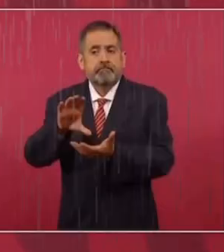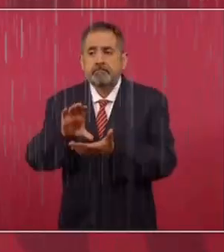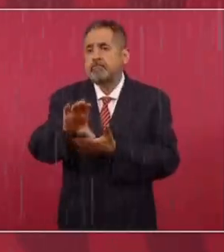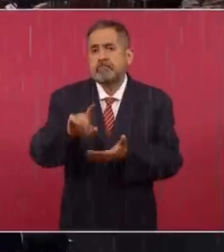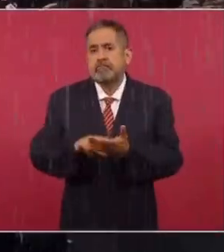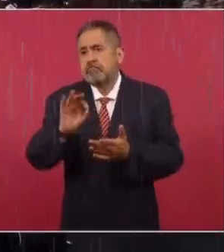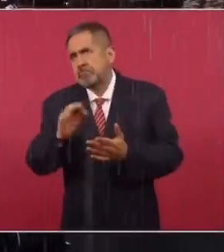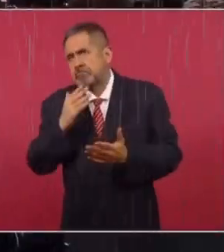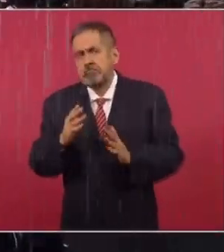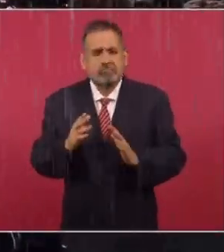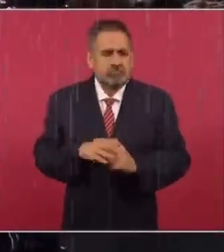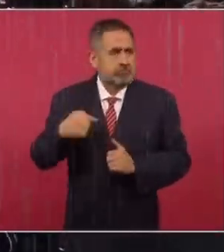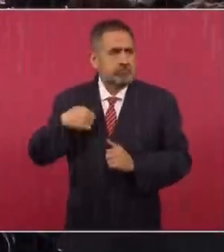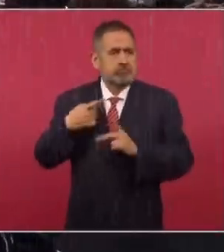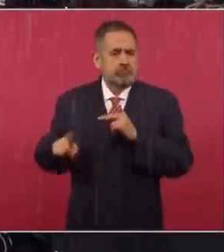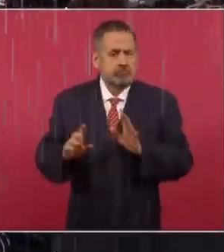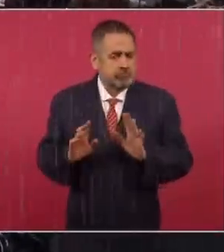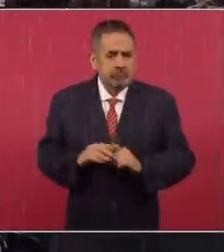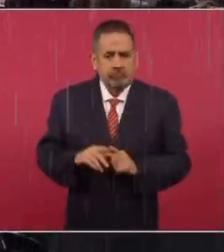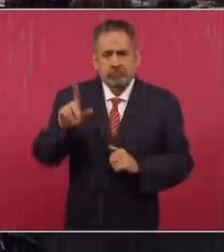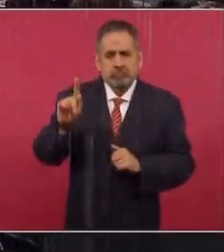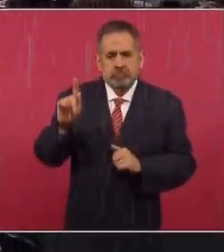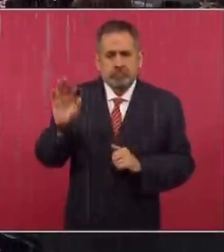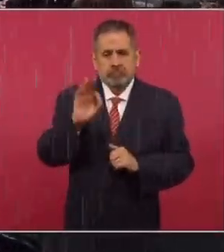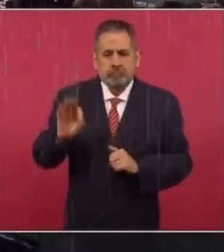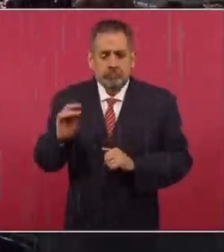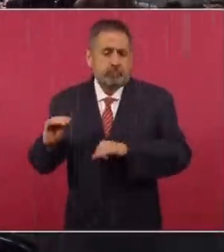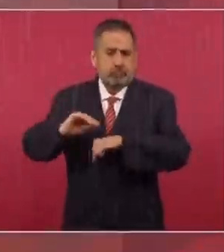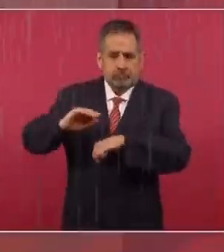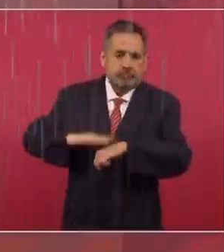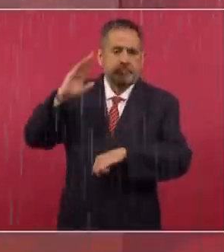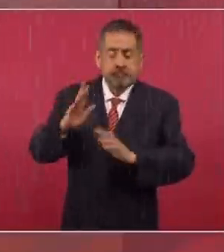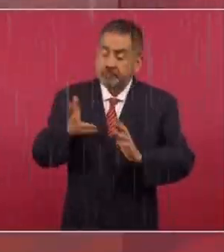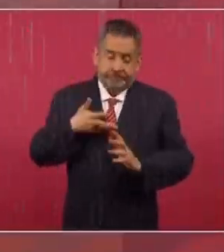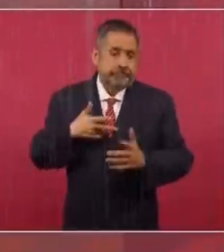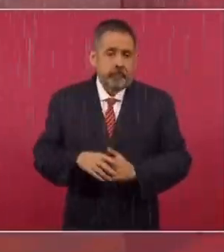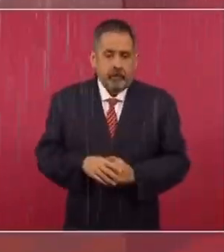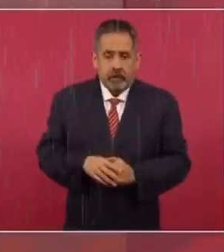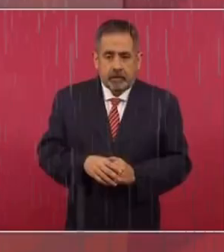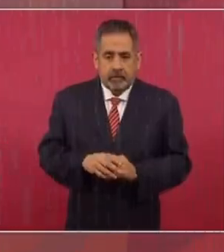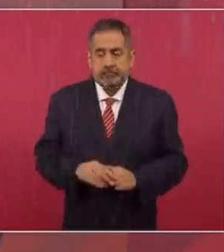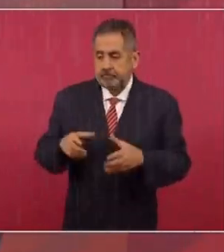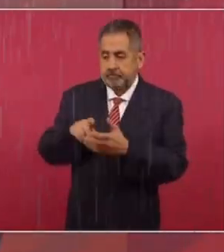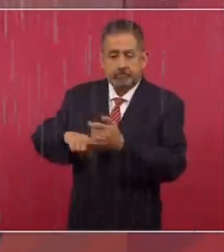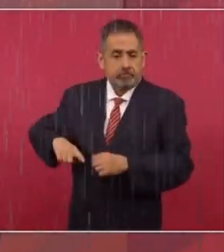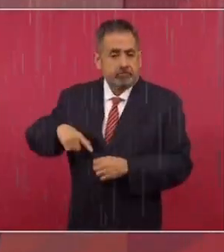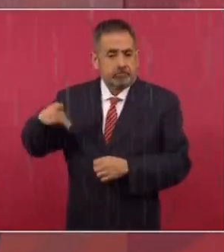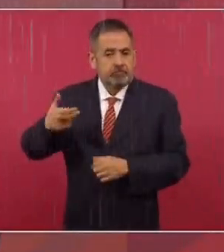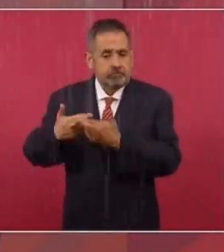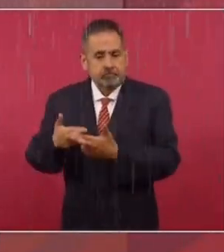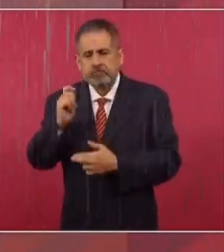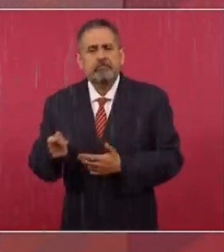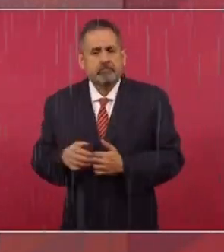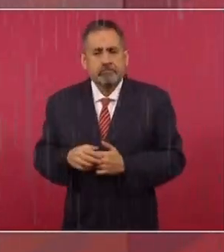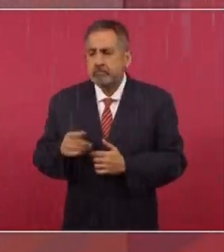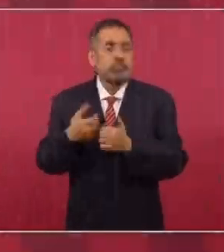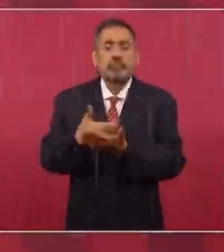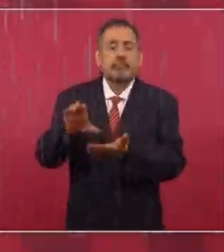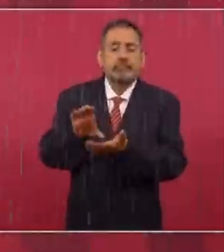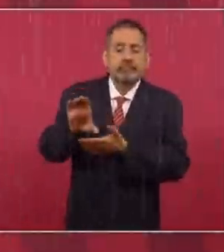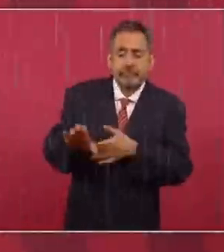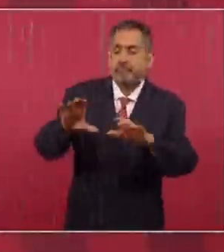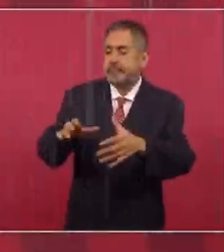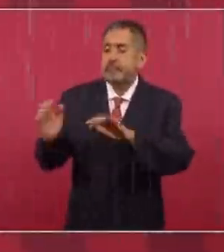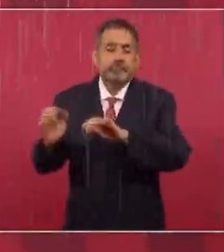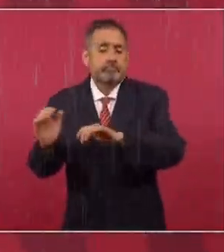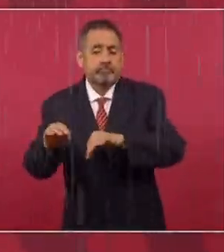es, desde que llegamos, 70% más en términos cuantitativos. ¿Y eso qué significa? Empleos. Y